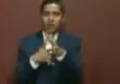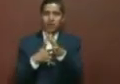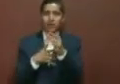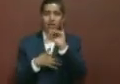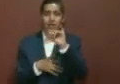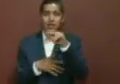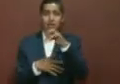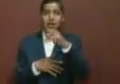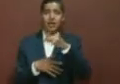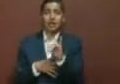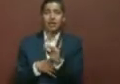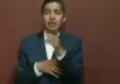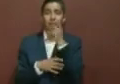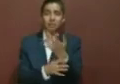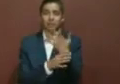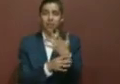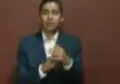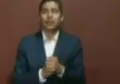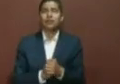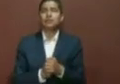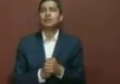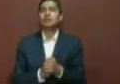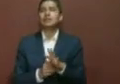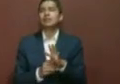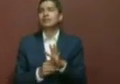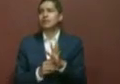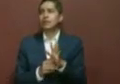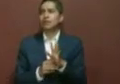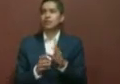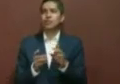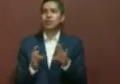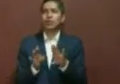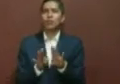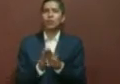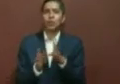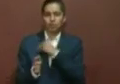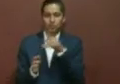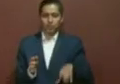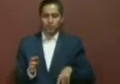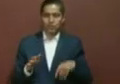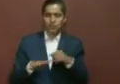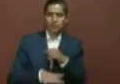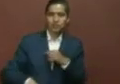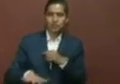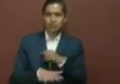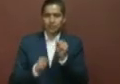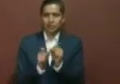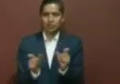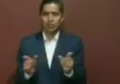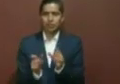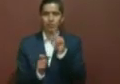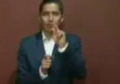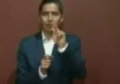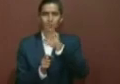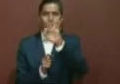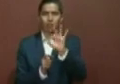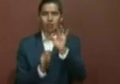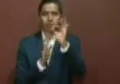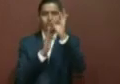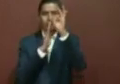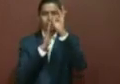INEGI. Si ya le preguntas, bueno, ¿y cómo está la seguridad en tu municipio? Ese 80% se baja